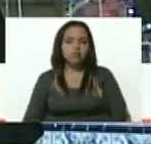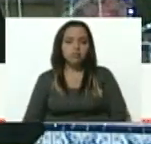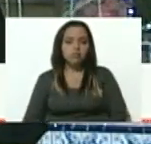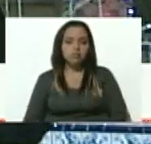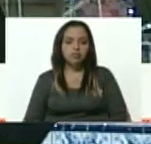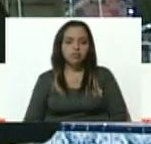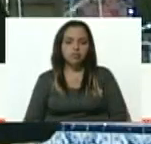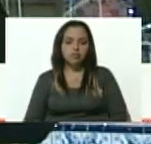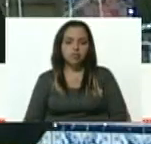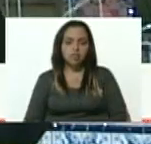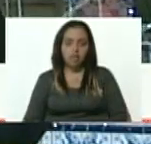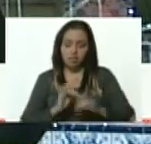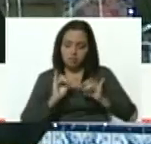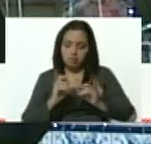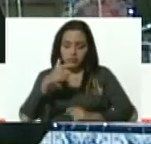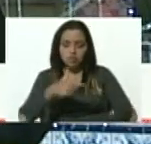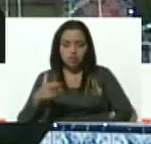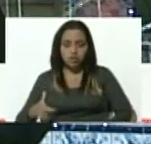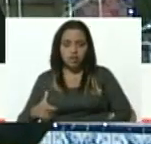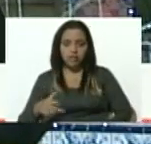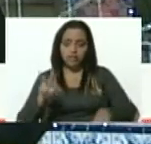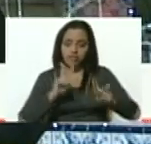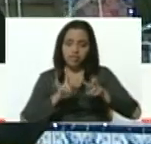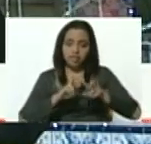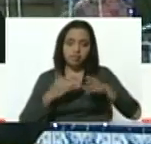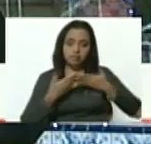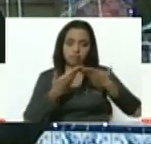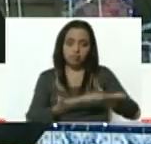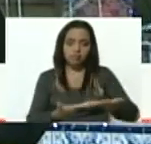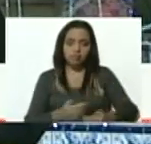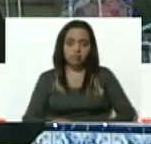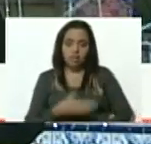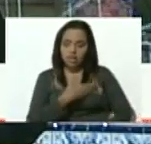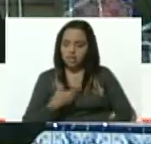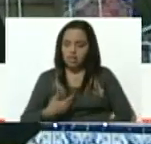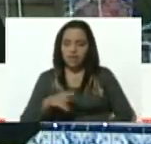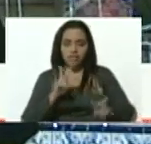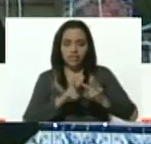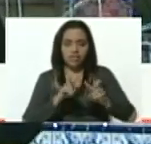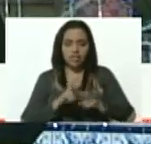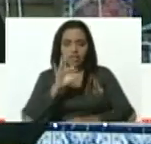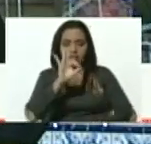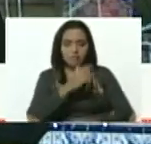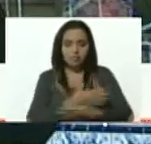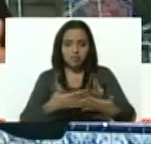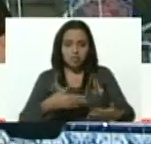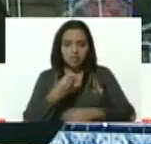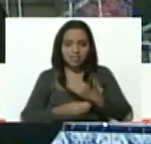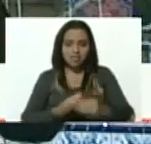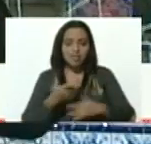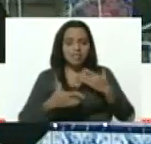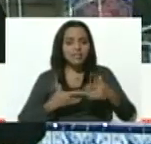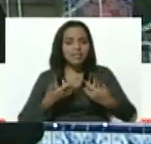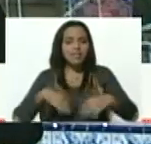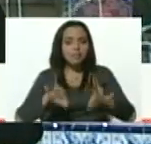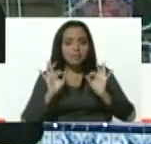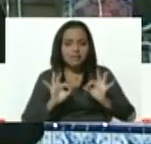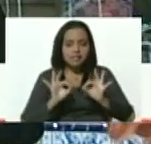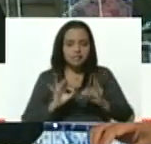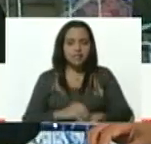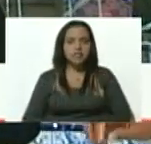Inclusive desde los viviendo venezolanos. Yo quisiera que la vivienda 3 millones hiciéramos una jornada especial,